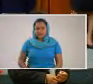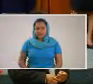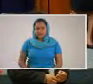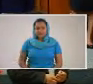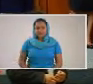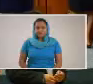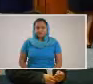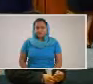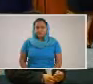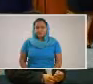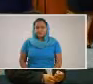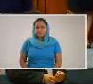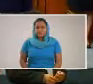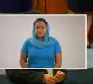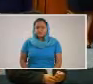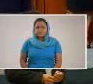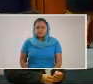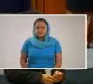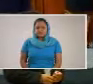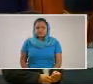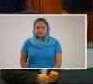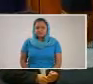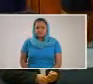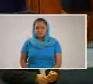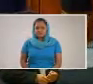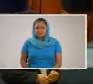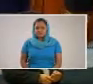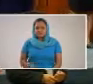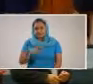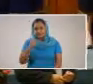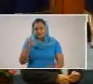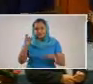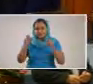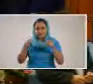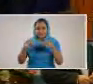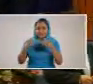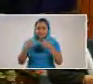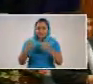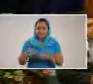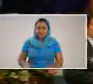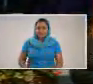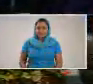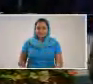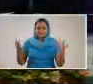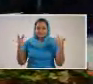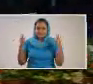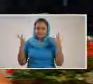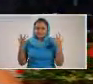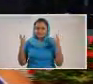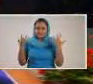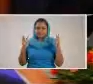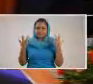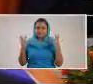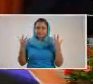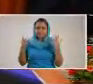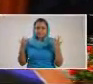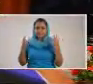Amén. Reconciliación. Gloria a Dios. Hermanos, por favor, atiéndanle.